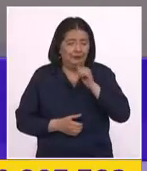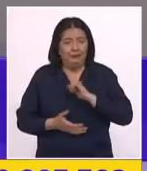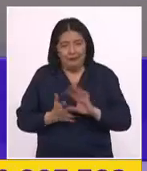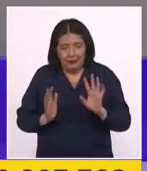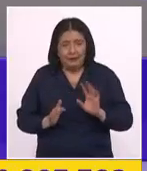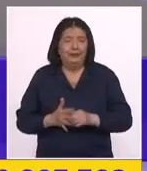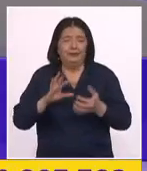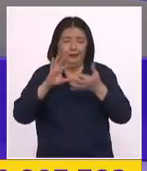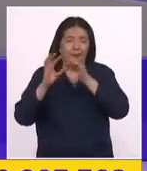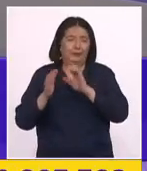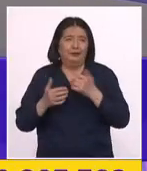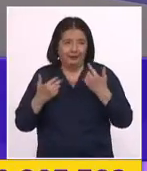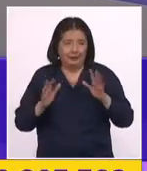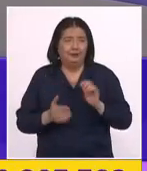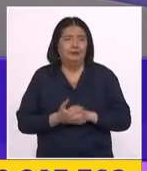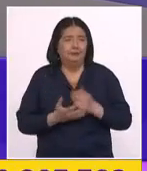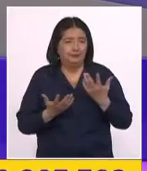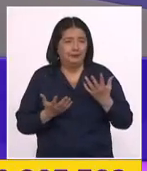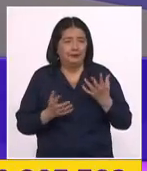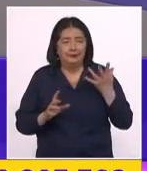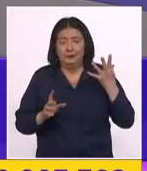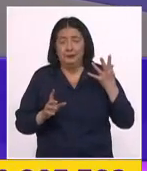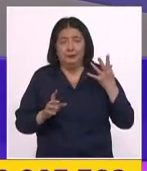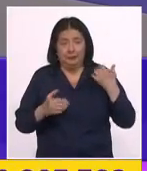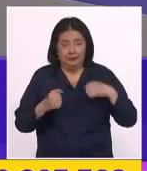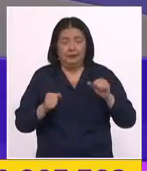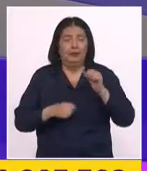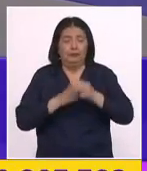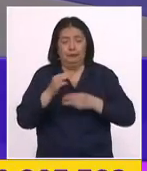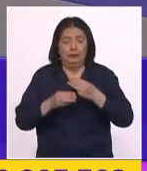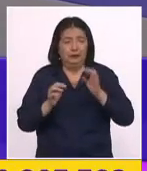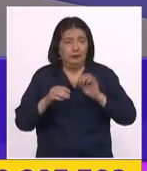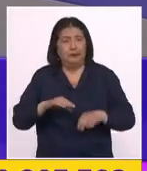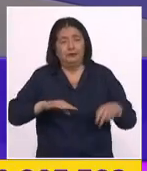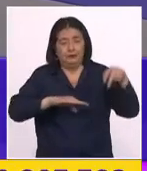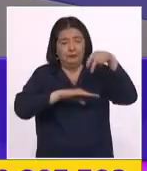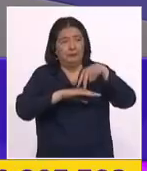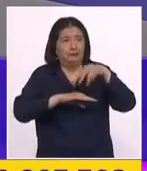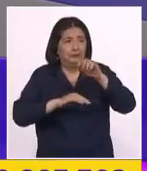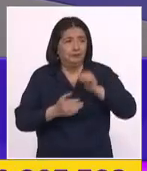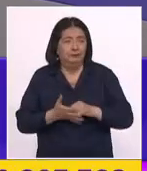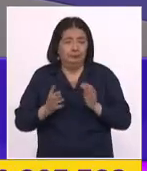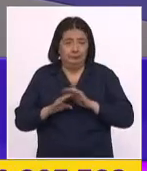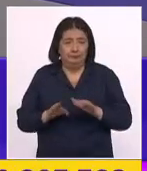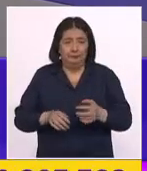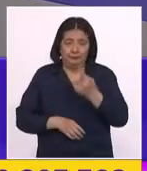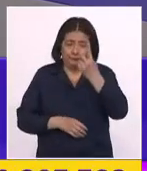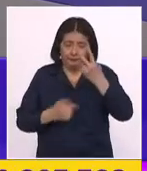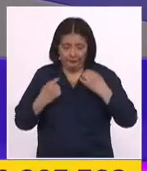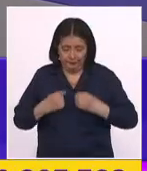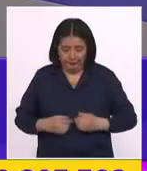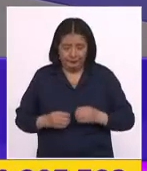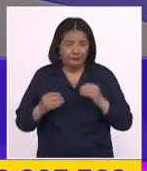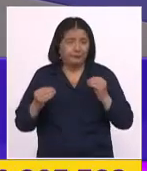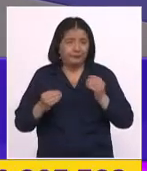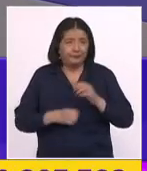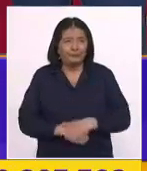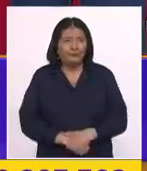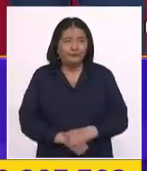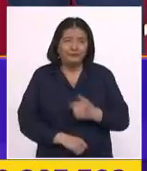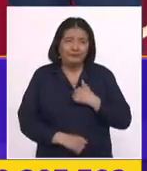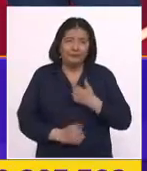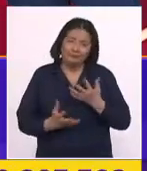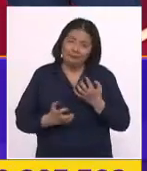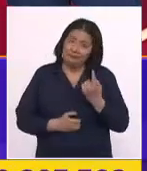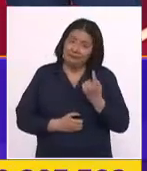eso, pero ya cumplí pues con llegar a un mundial, ¿no? Y subirme ahí. Y encima terminar con 2 medallas de oro, pues es algo que yo